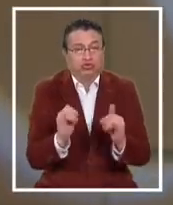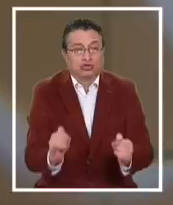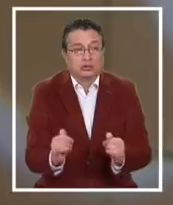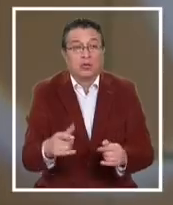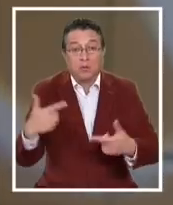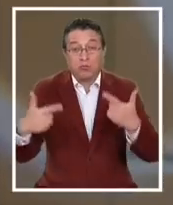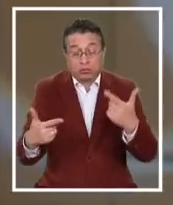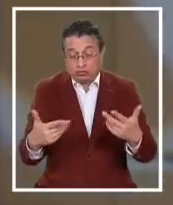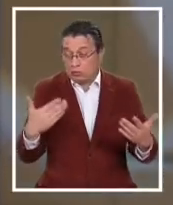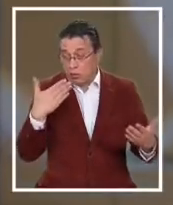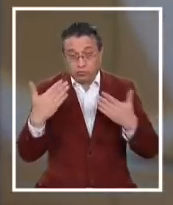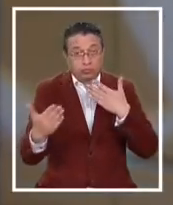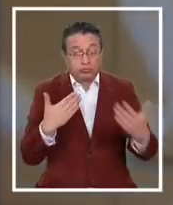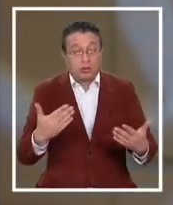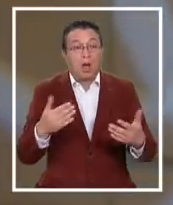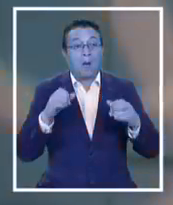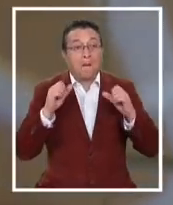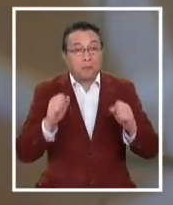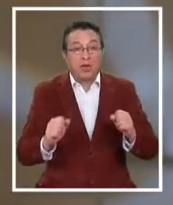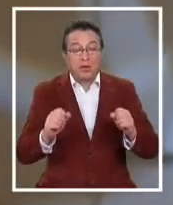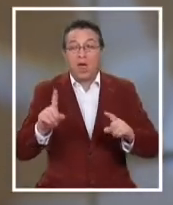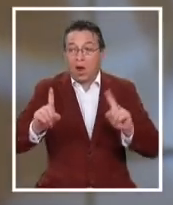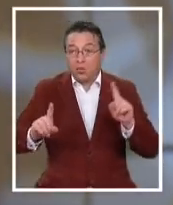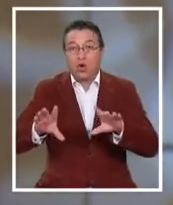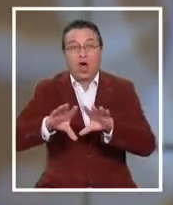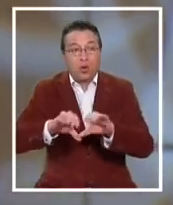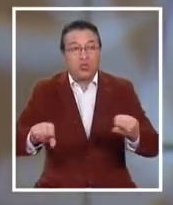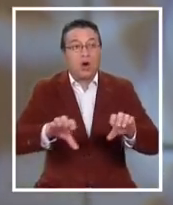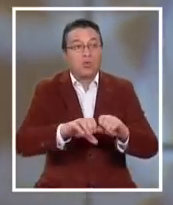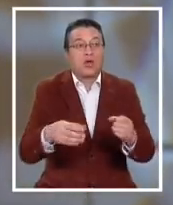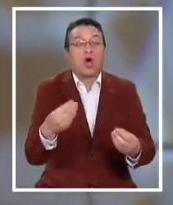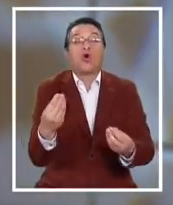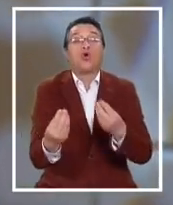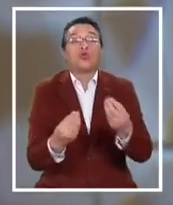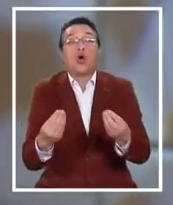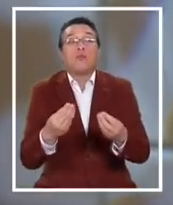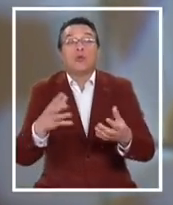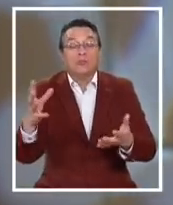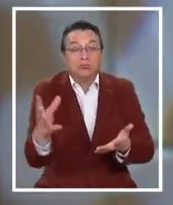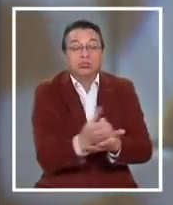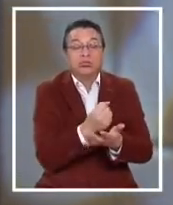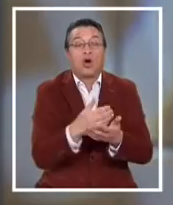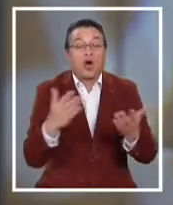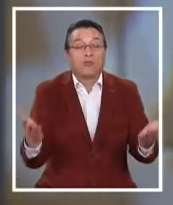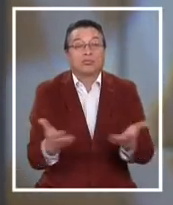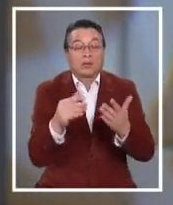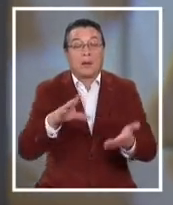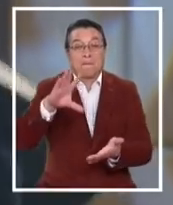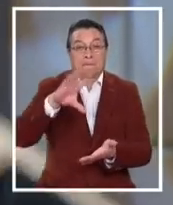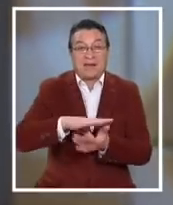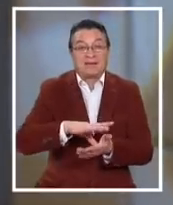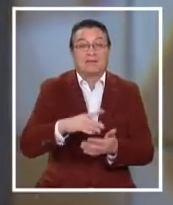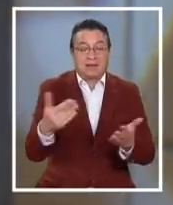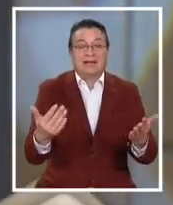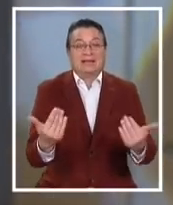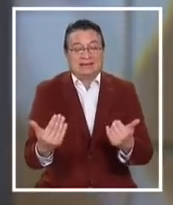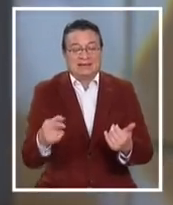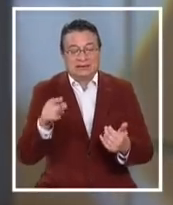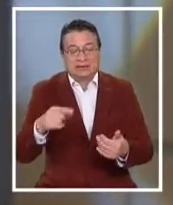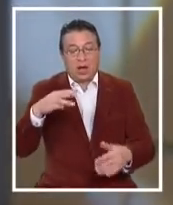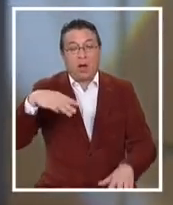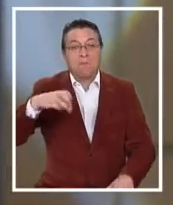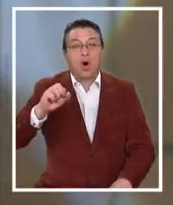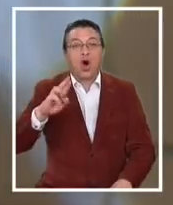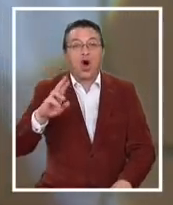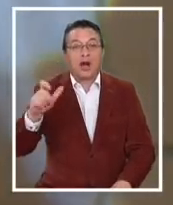para eso es la política. Sin duda. Pero también creo que podemos tener puntos de convergencia en torno a cómo se recupera y cómo se levanta hoy día este país, que requiere también una moral y